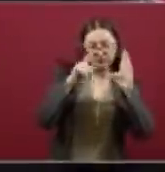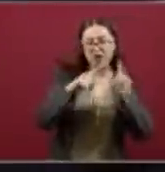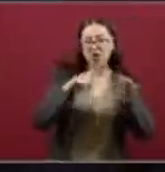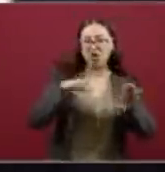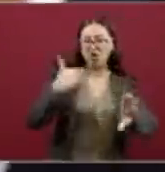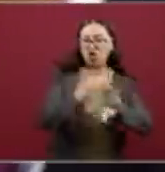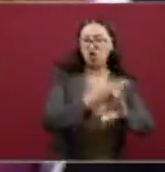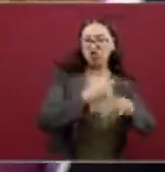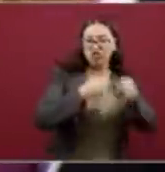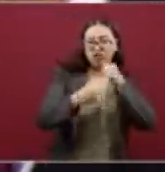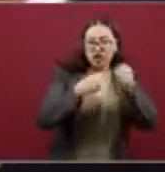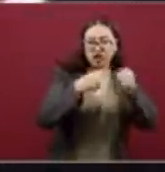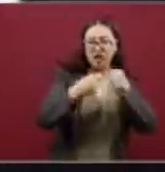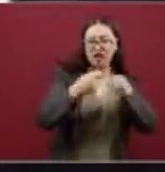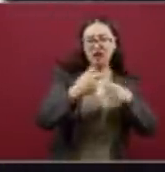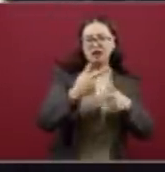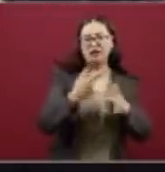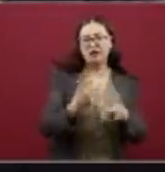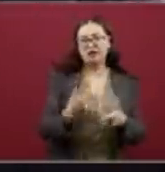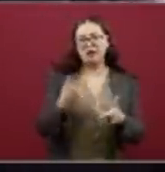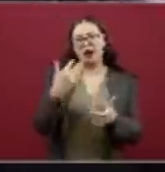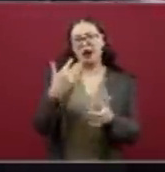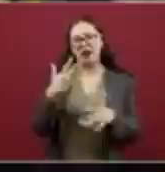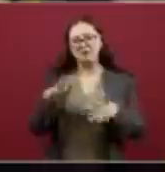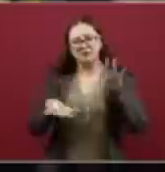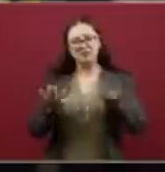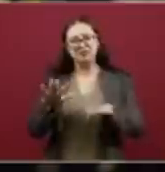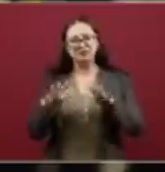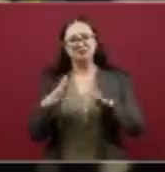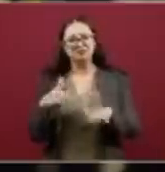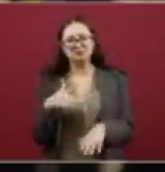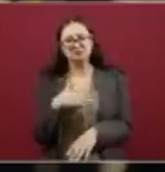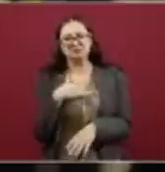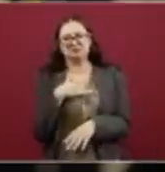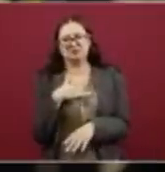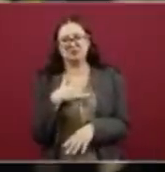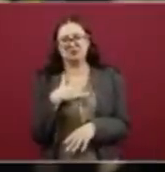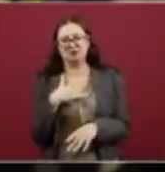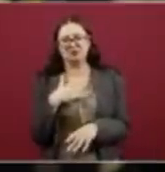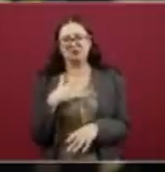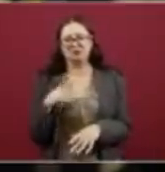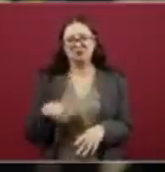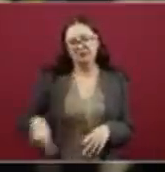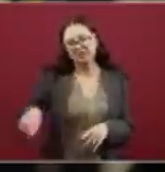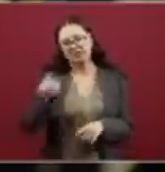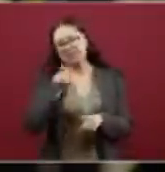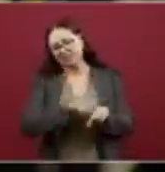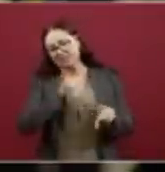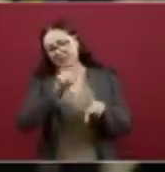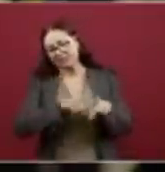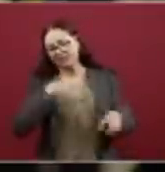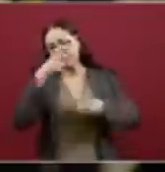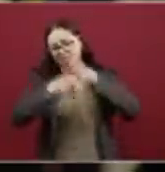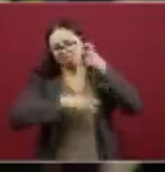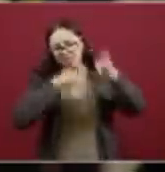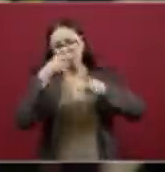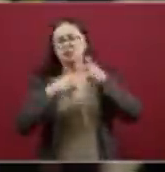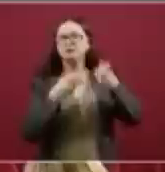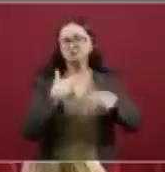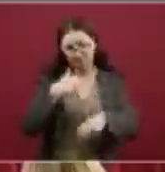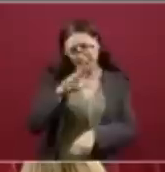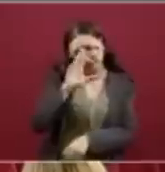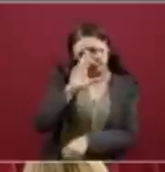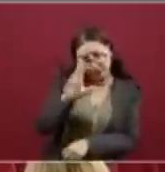quizá generalice que en la falta de puntualidad haya una situación de escarnio innecesario? Con todo respeto,